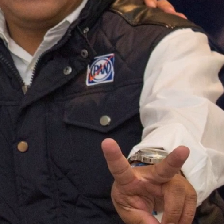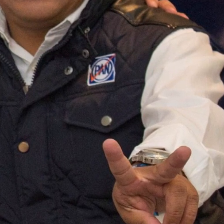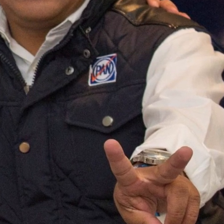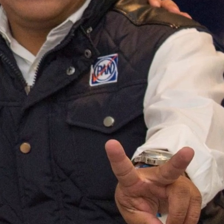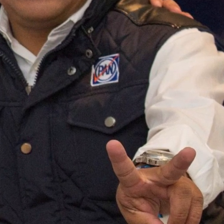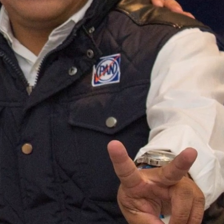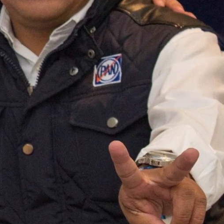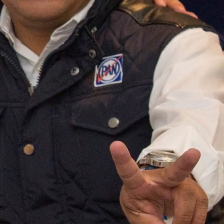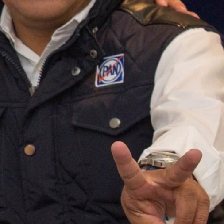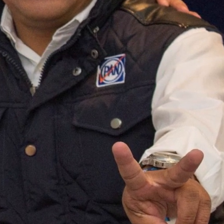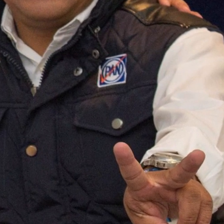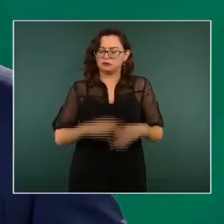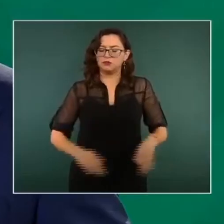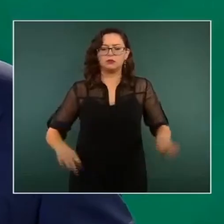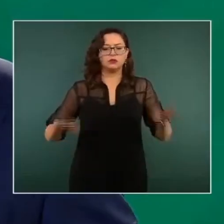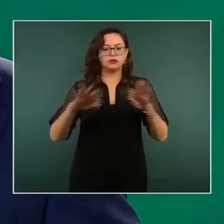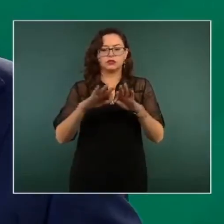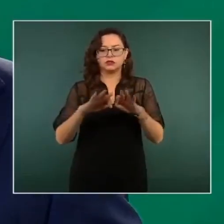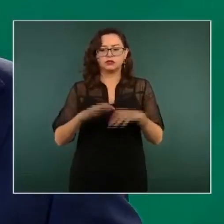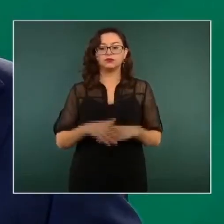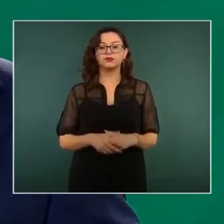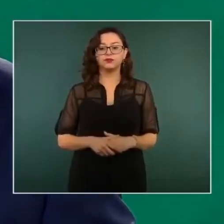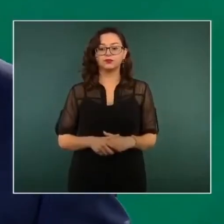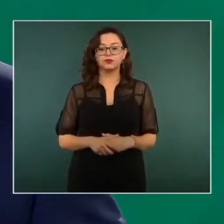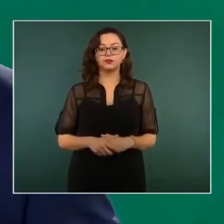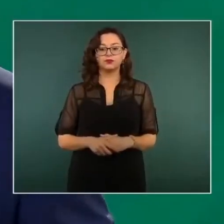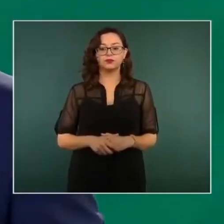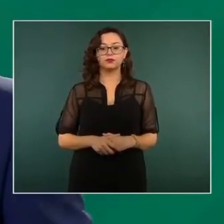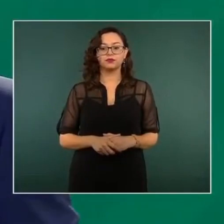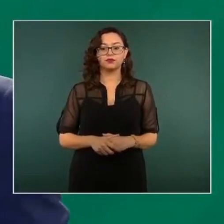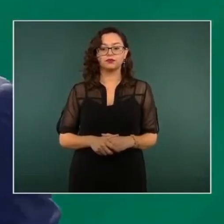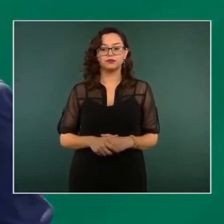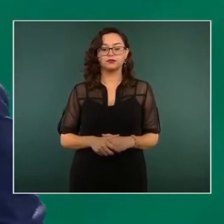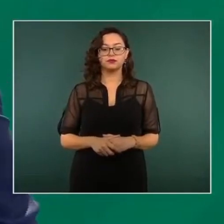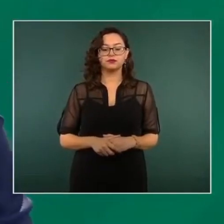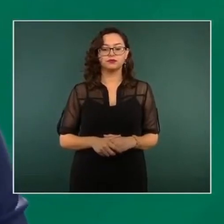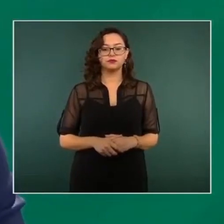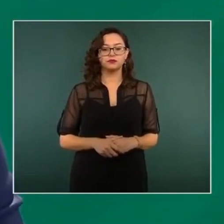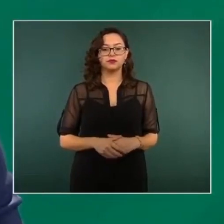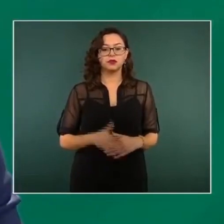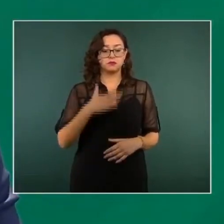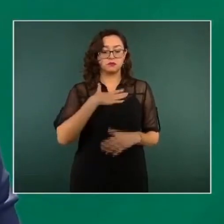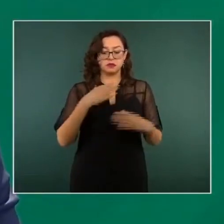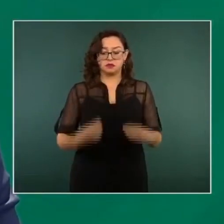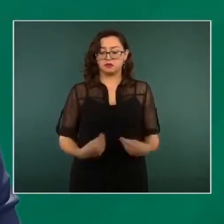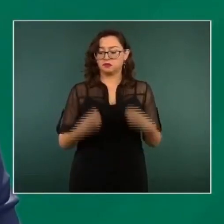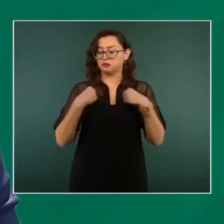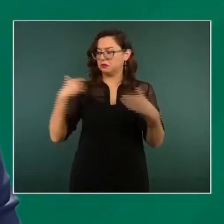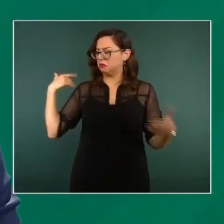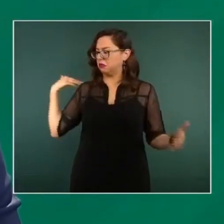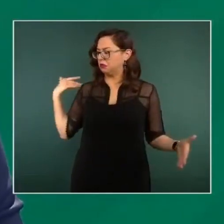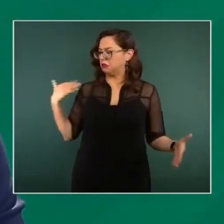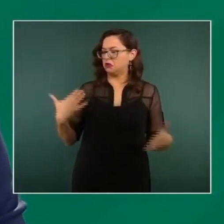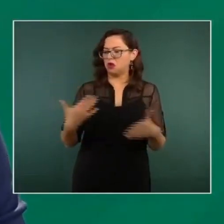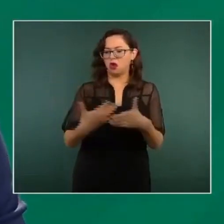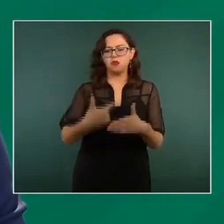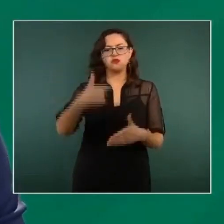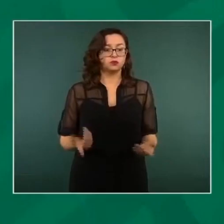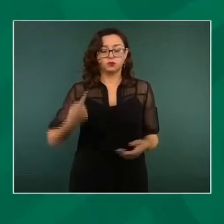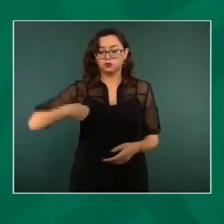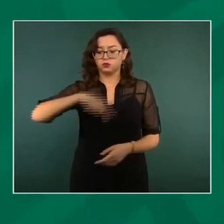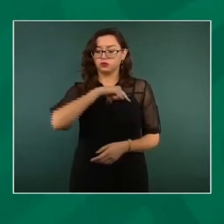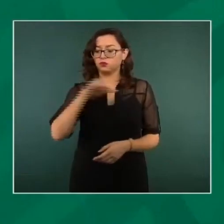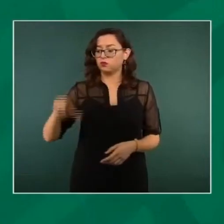Lozoya, tienen un objetivo político. En mi vida siempre he dado la cara y hoy no será la